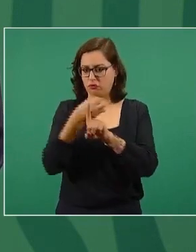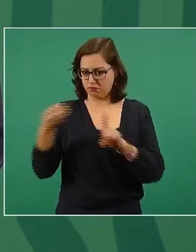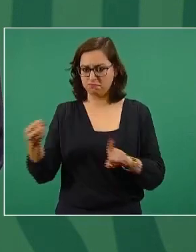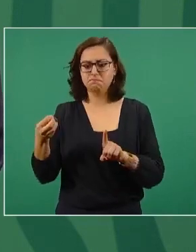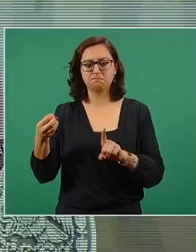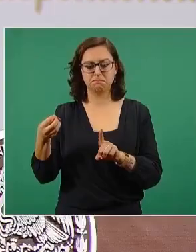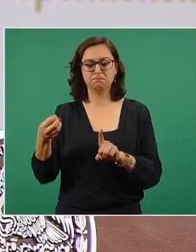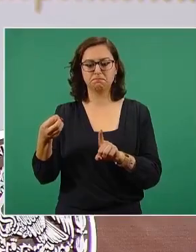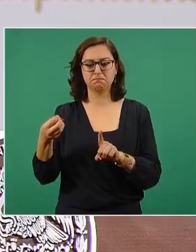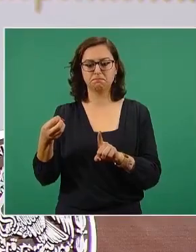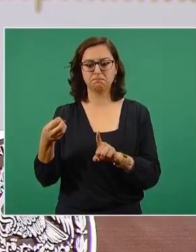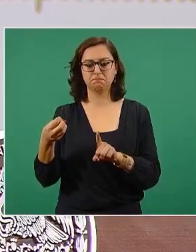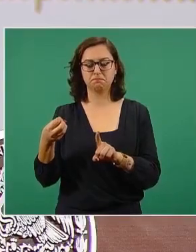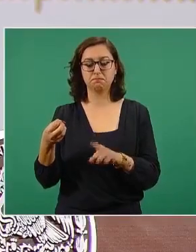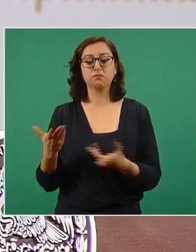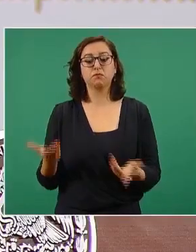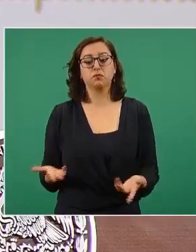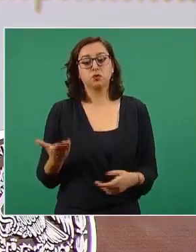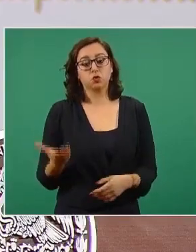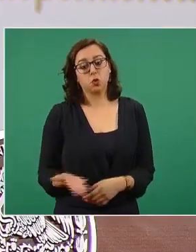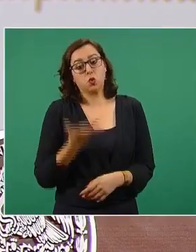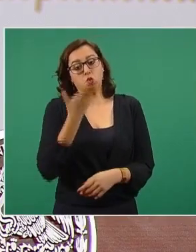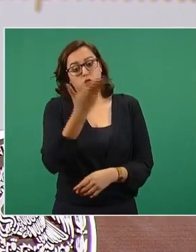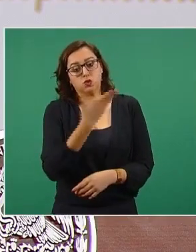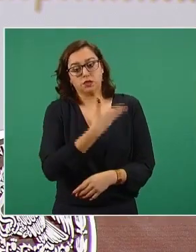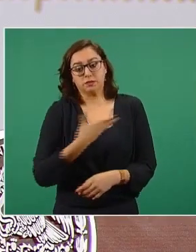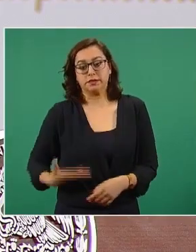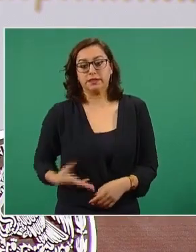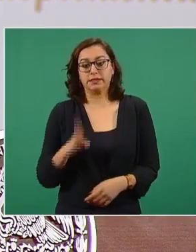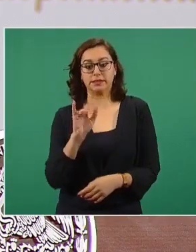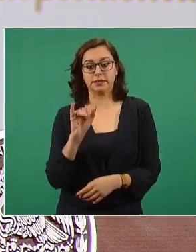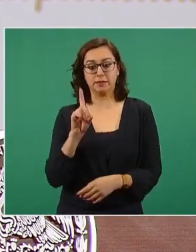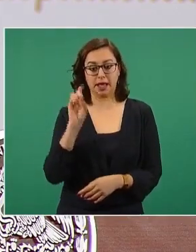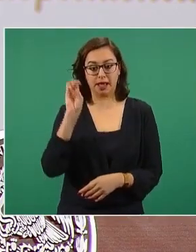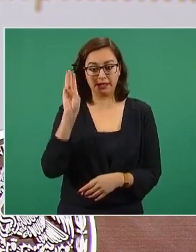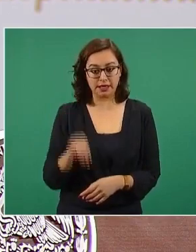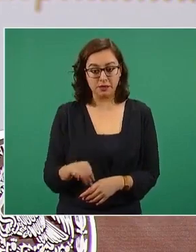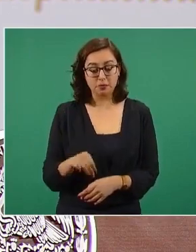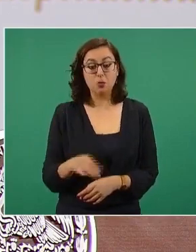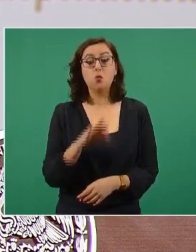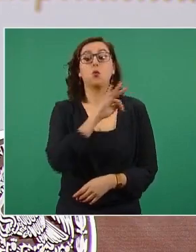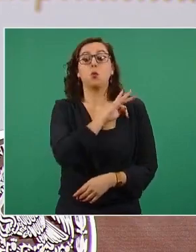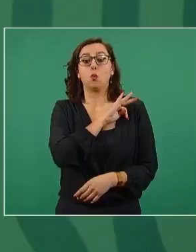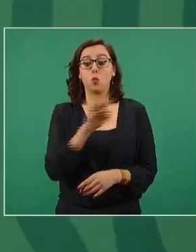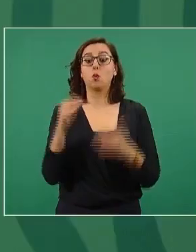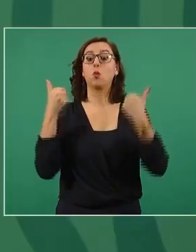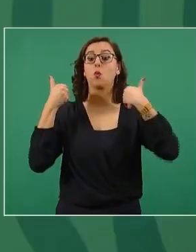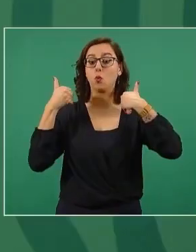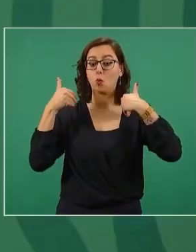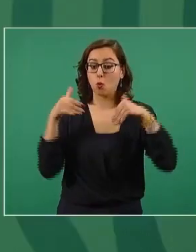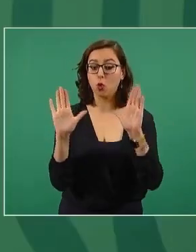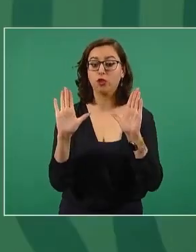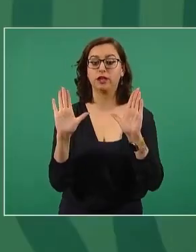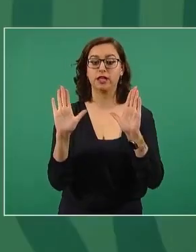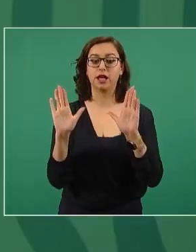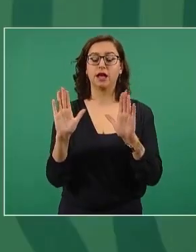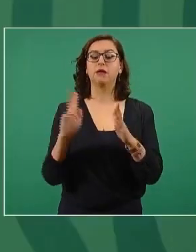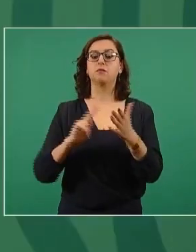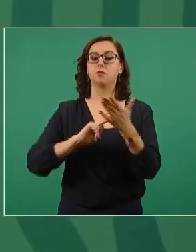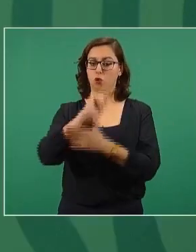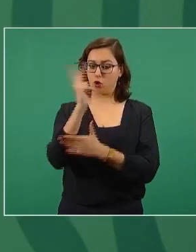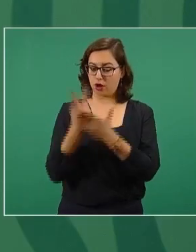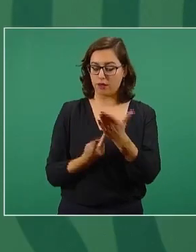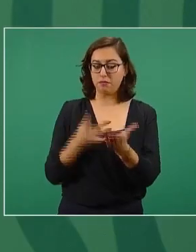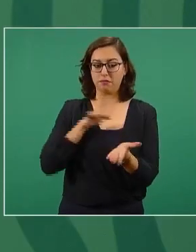social y ustedes, presidente Biden podrían financiar el programa Sembrando Vida